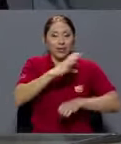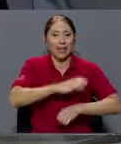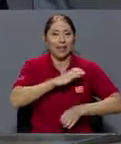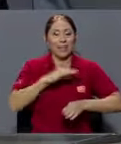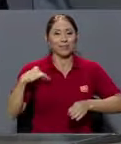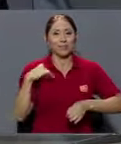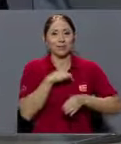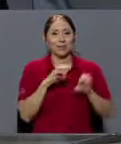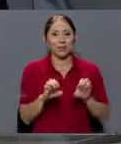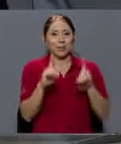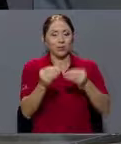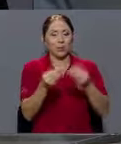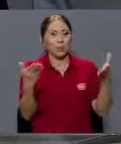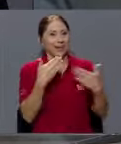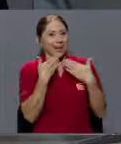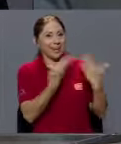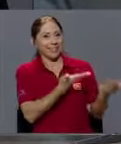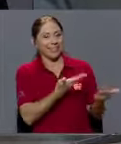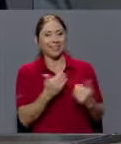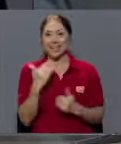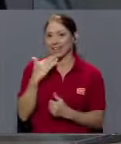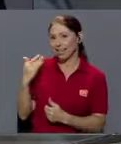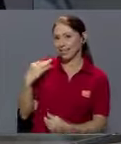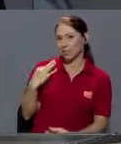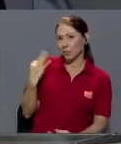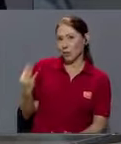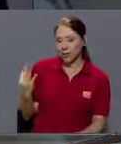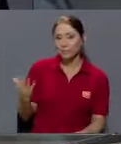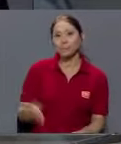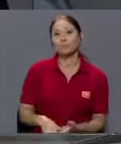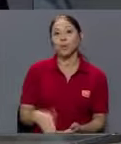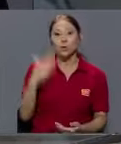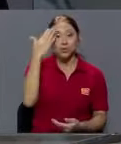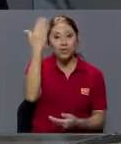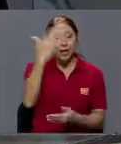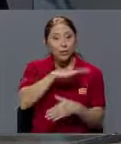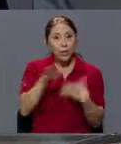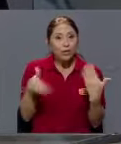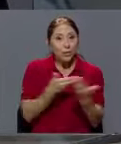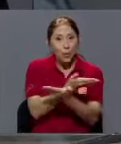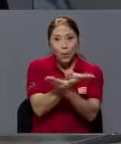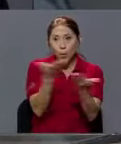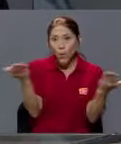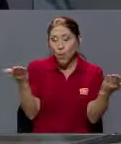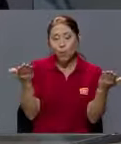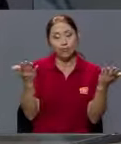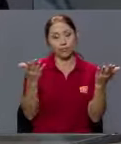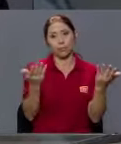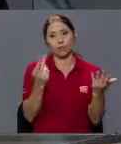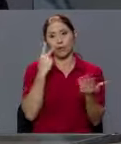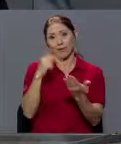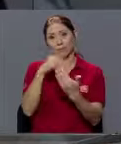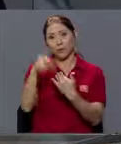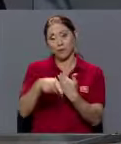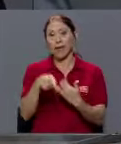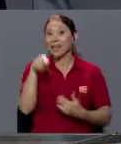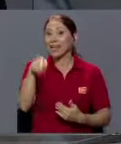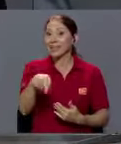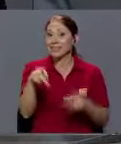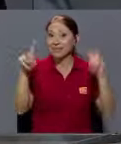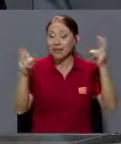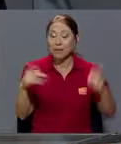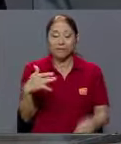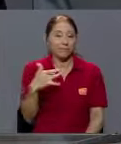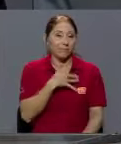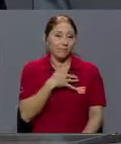del Ministerio de Educación Pública. Gracias por estar con nosotros. Muchas gracias, Maribel, por la invitación y un saludo a todos la audiencia. Y este es un